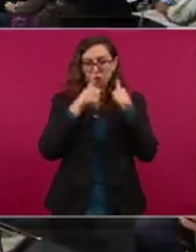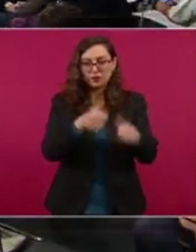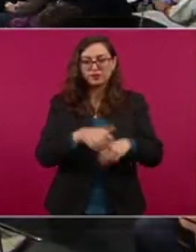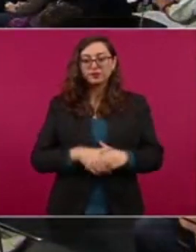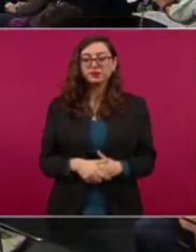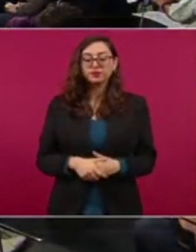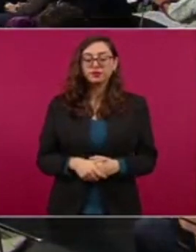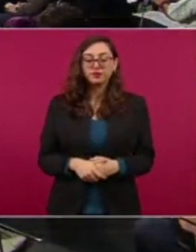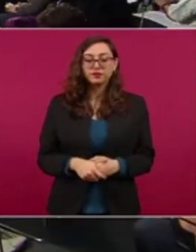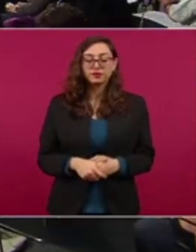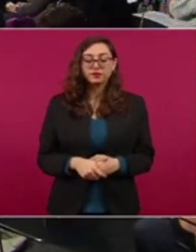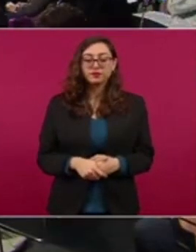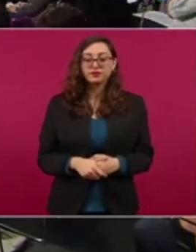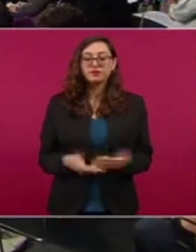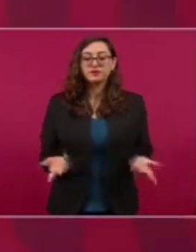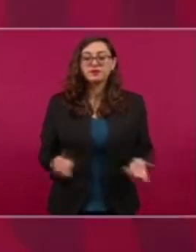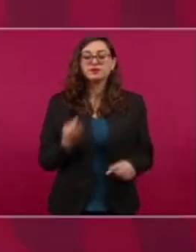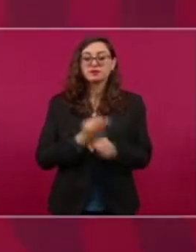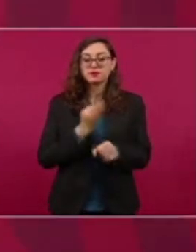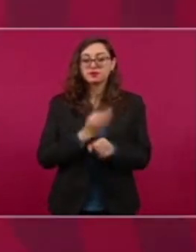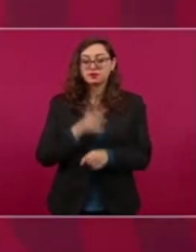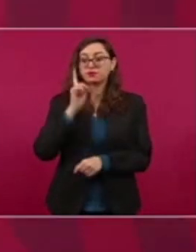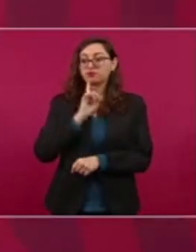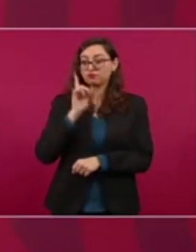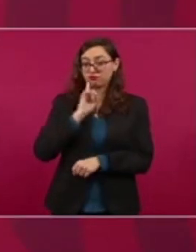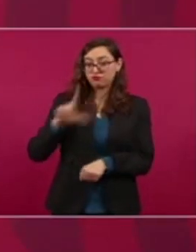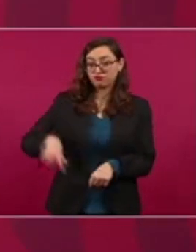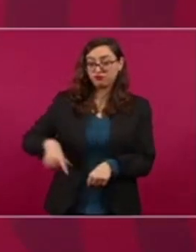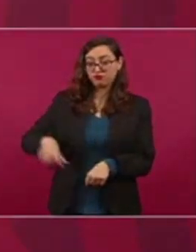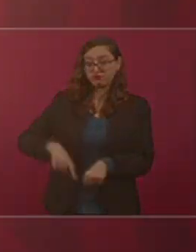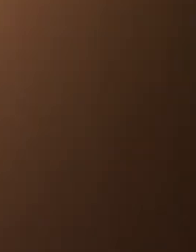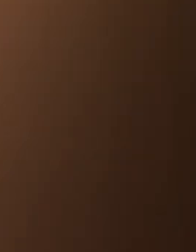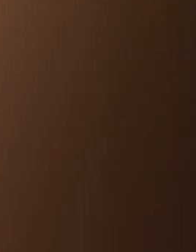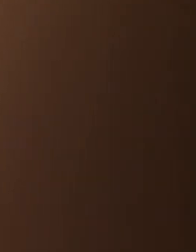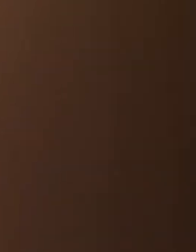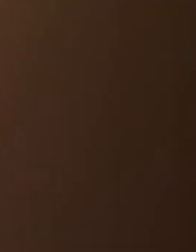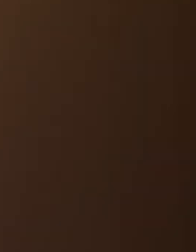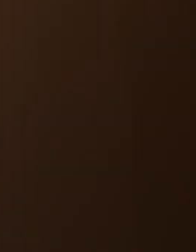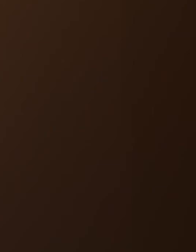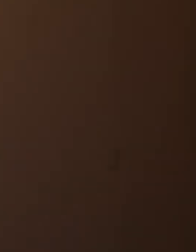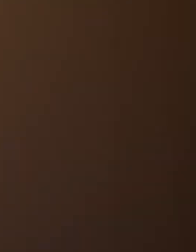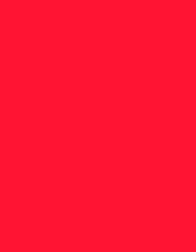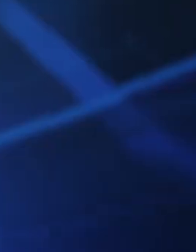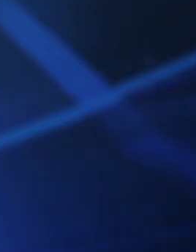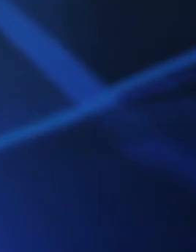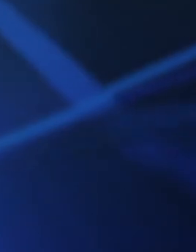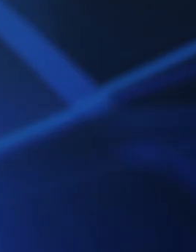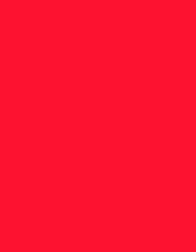que ya está Mara Lezama, ya la gobernadora. Noticias Teleplay.